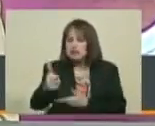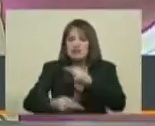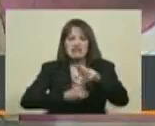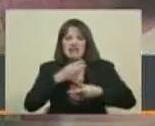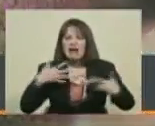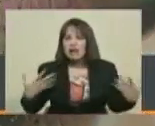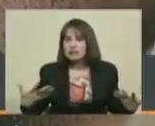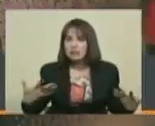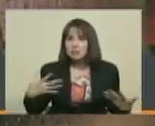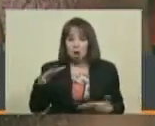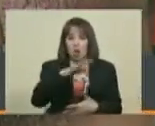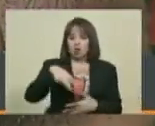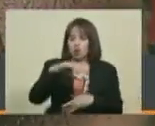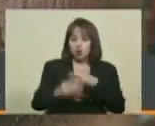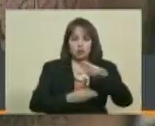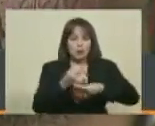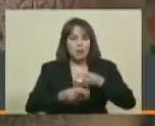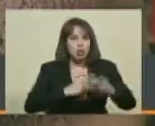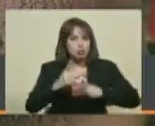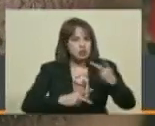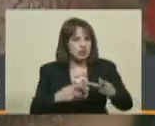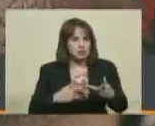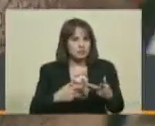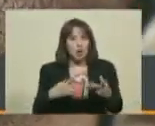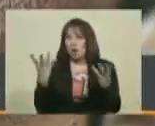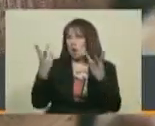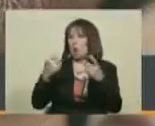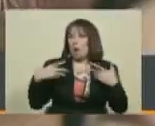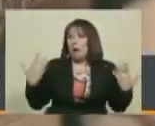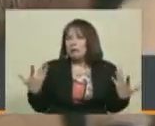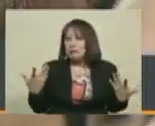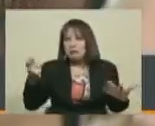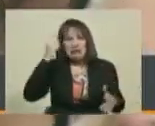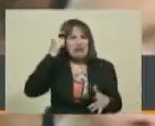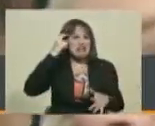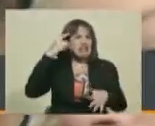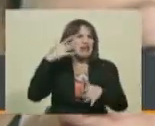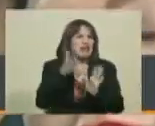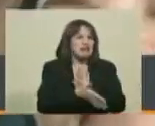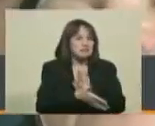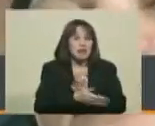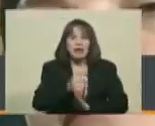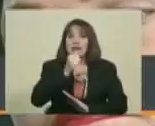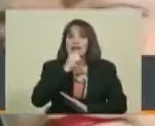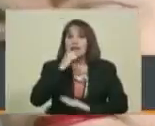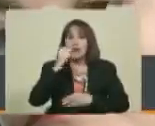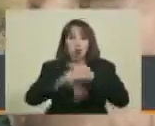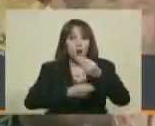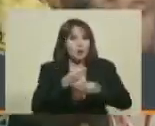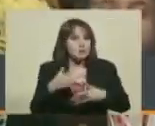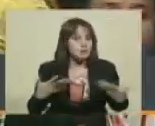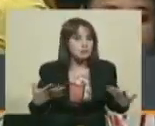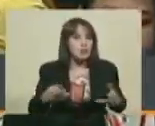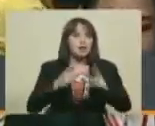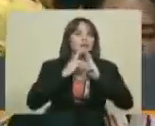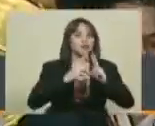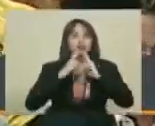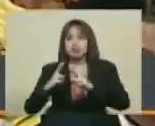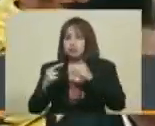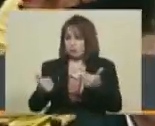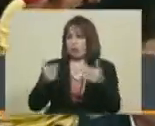¿Dónde voy a producir? ¿Cuándo? ¿Cómo y quién lo hace? Y resultados